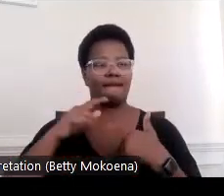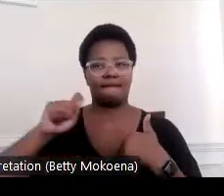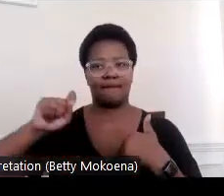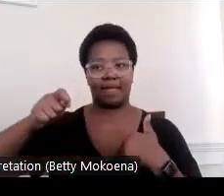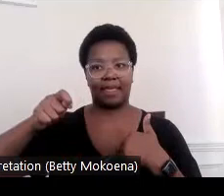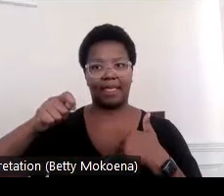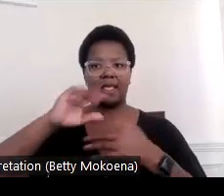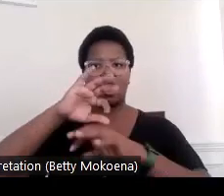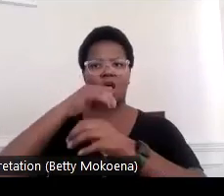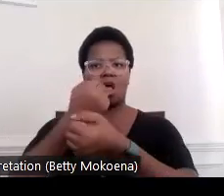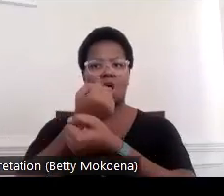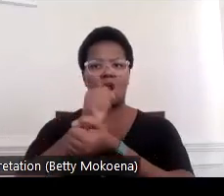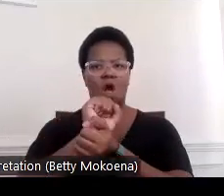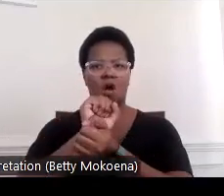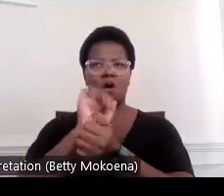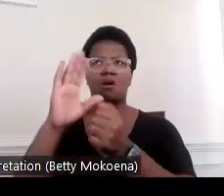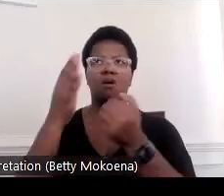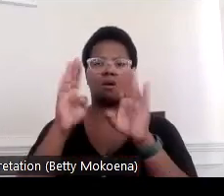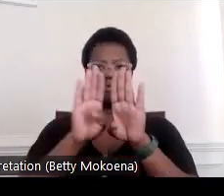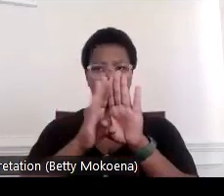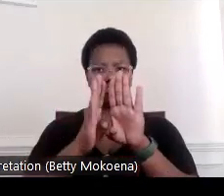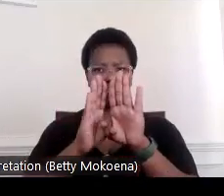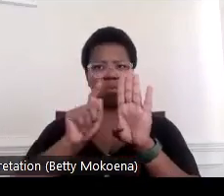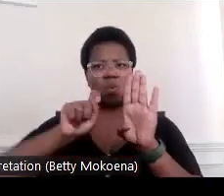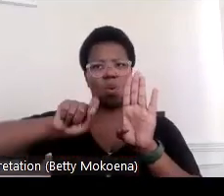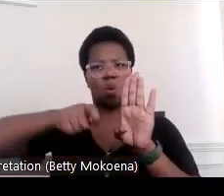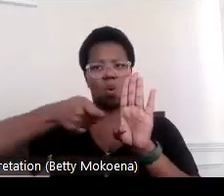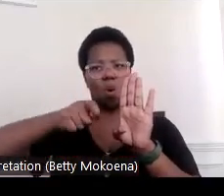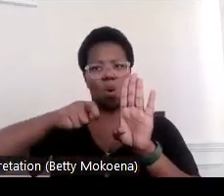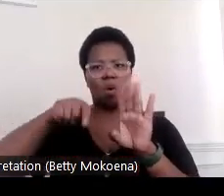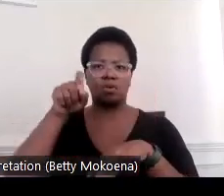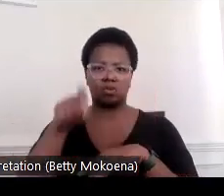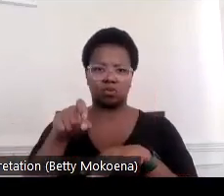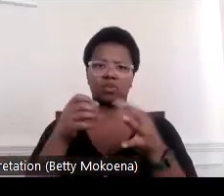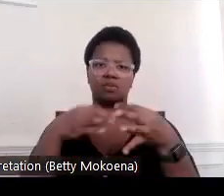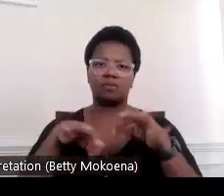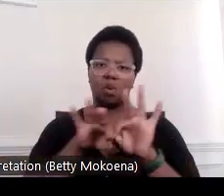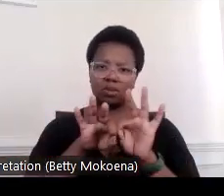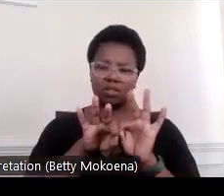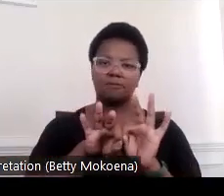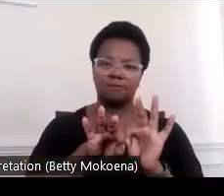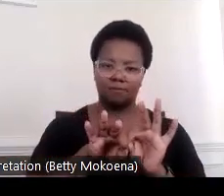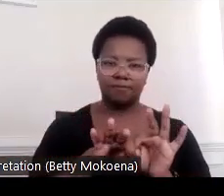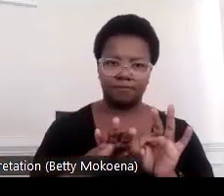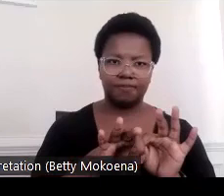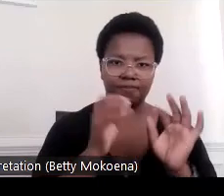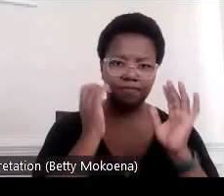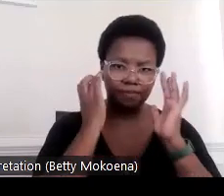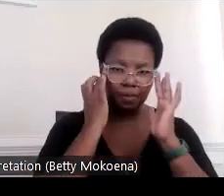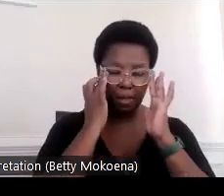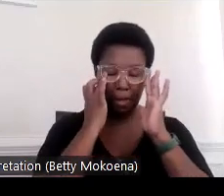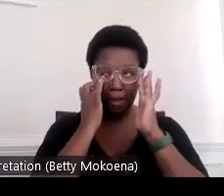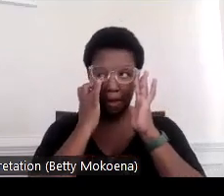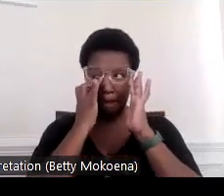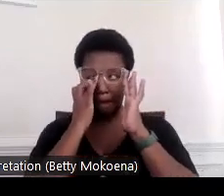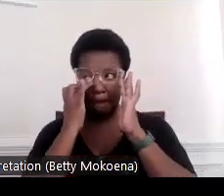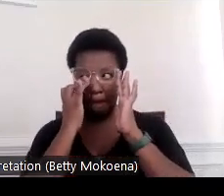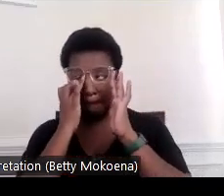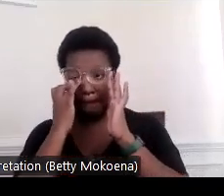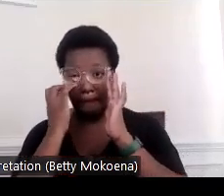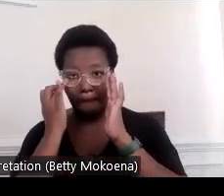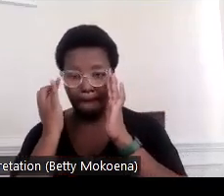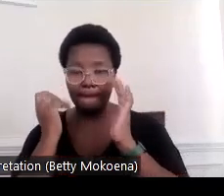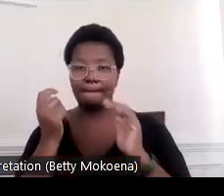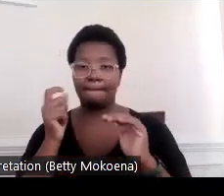y derecho de tener una tranca una llave para su para su la puerta de su habitación eso también